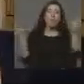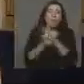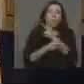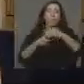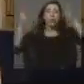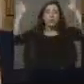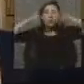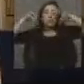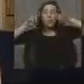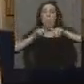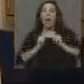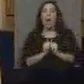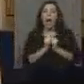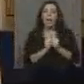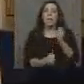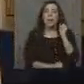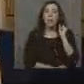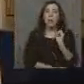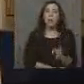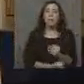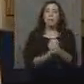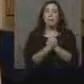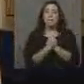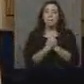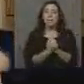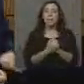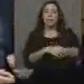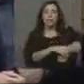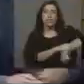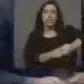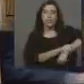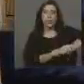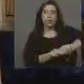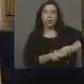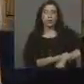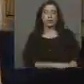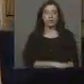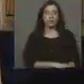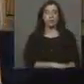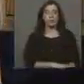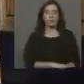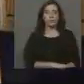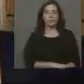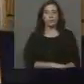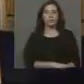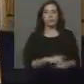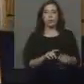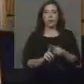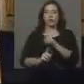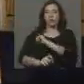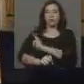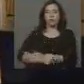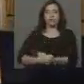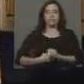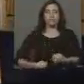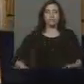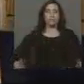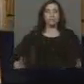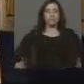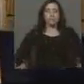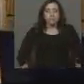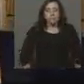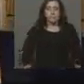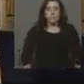con lluvia, acompañan a su club y a su pasión futbolera. Como una lección de coraje y de